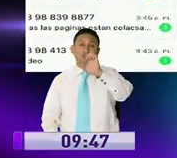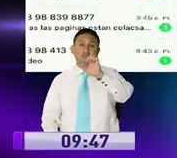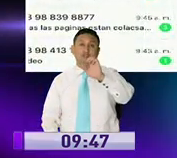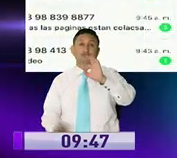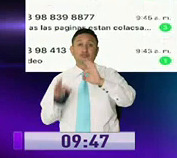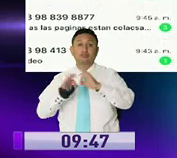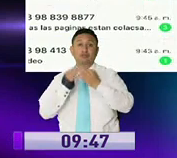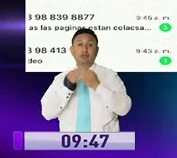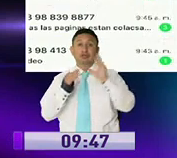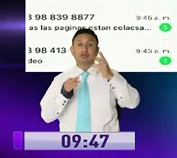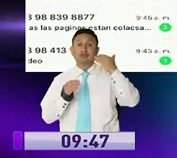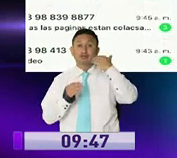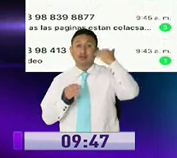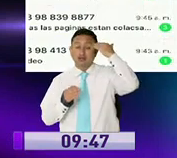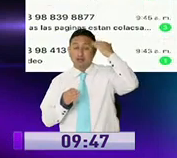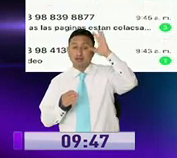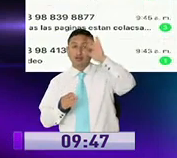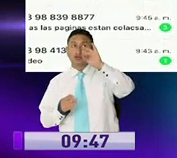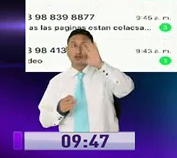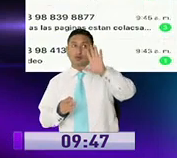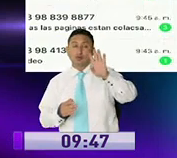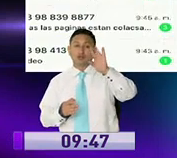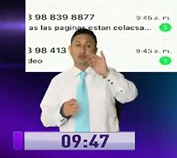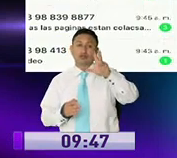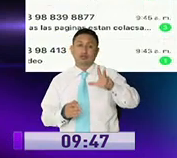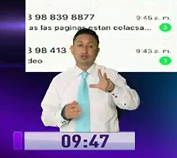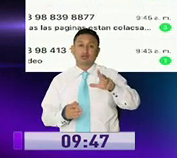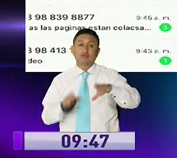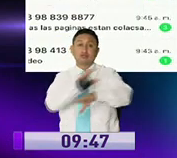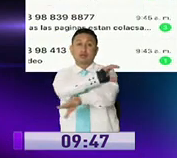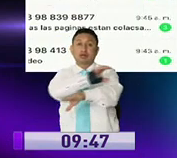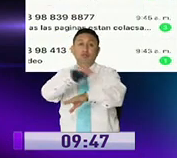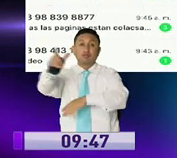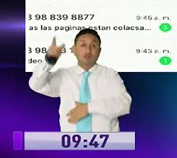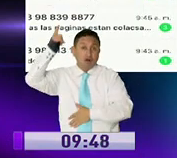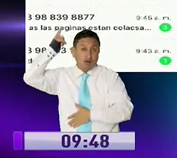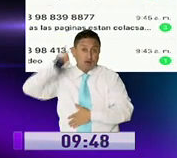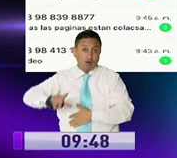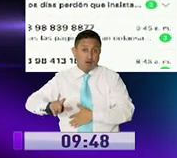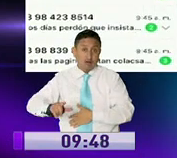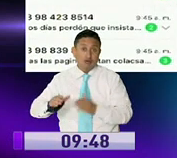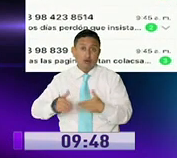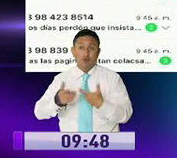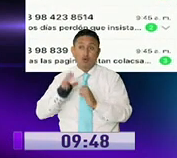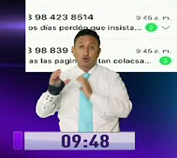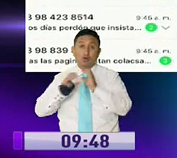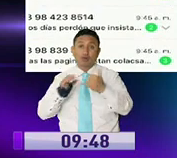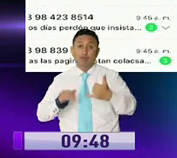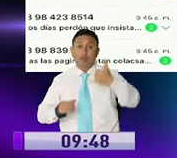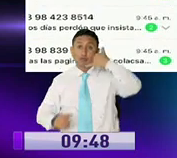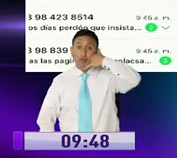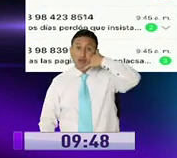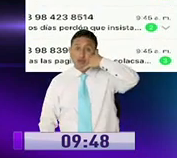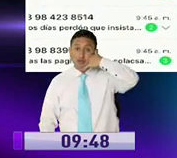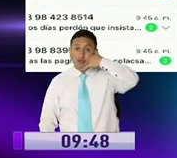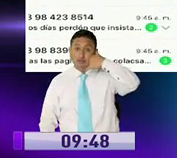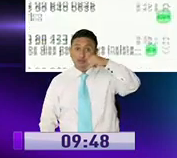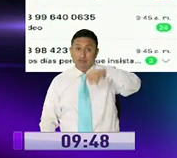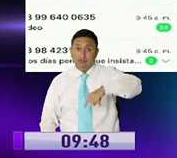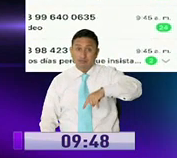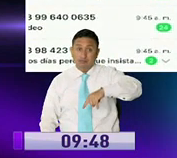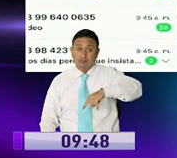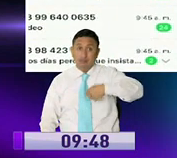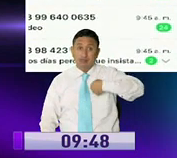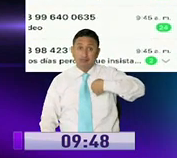familia de tercera edad, 84 y 83, que viven en el campo en Loja. El único medio de comunicación es el celular. Me hicieron el hurto